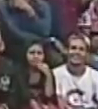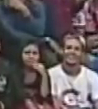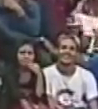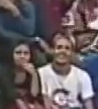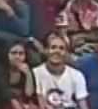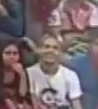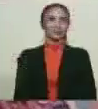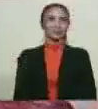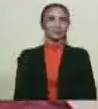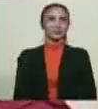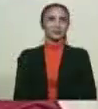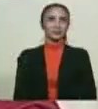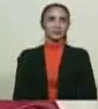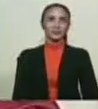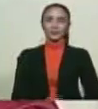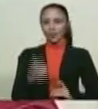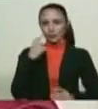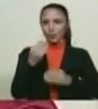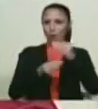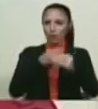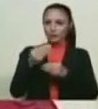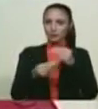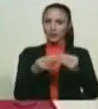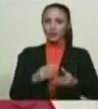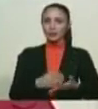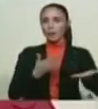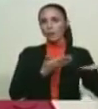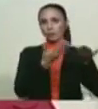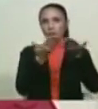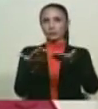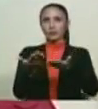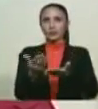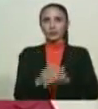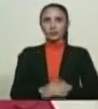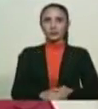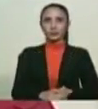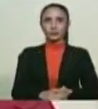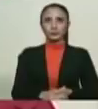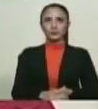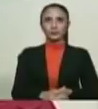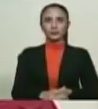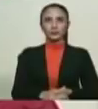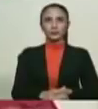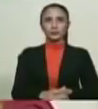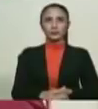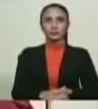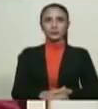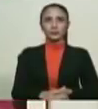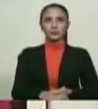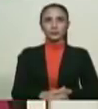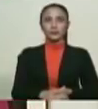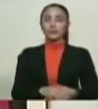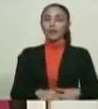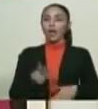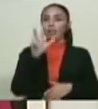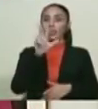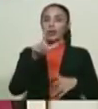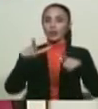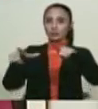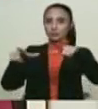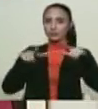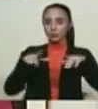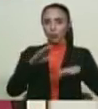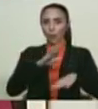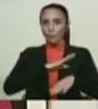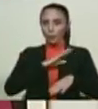Vamos a proceder a entregar 3 títulos